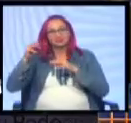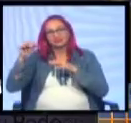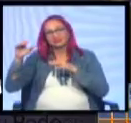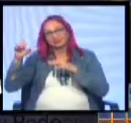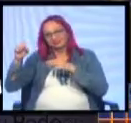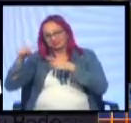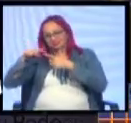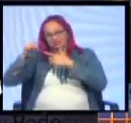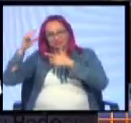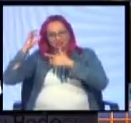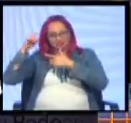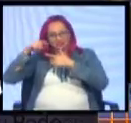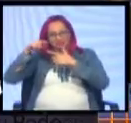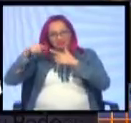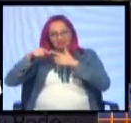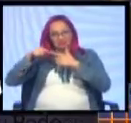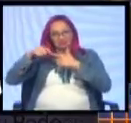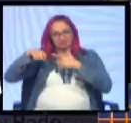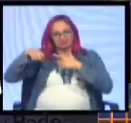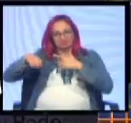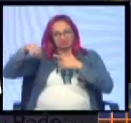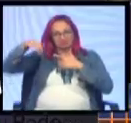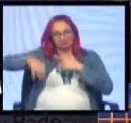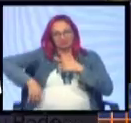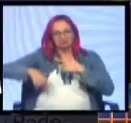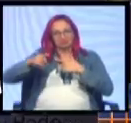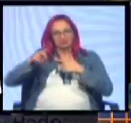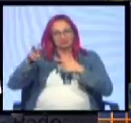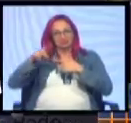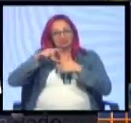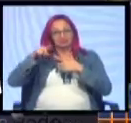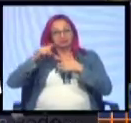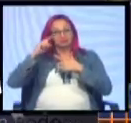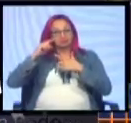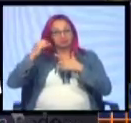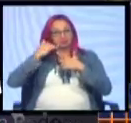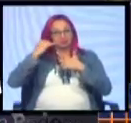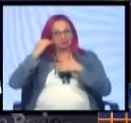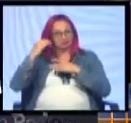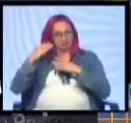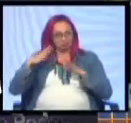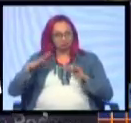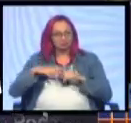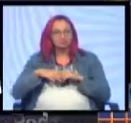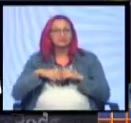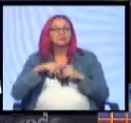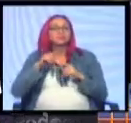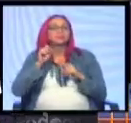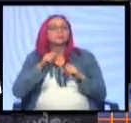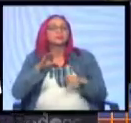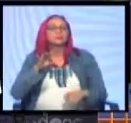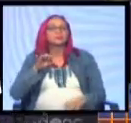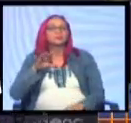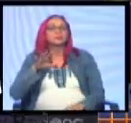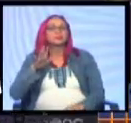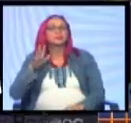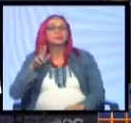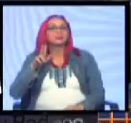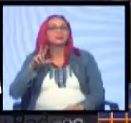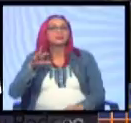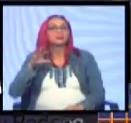y vamos a aprovechar la visita de la presidenta ejecutiva, doña Delia Villalobos, para que usted llame y se informe. Usted puede marcar el